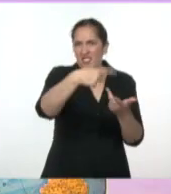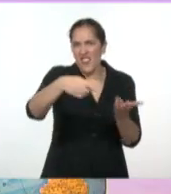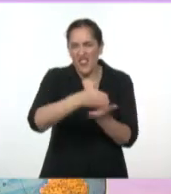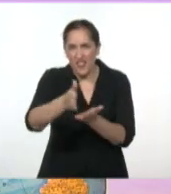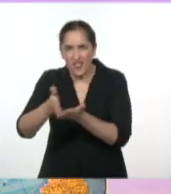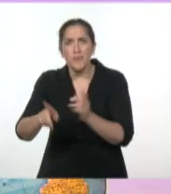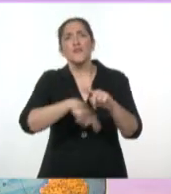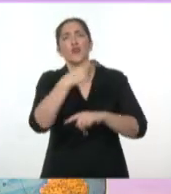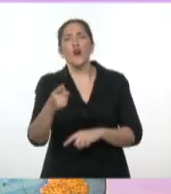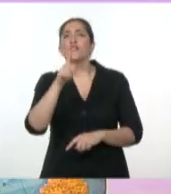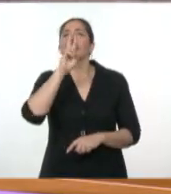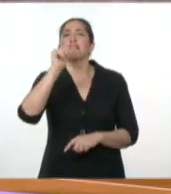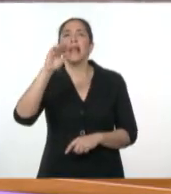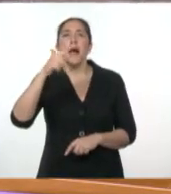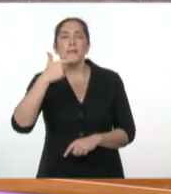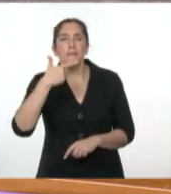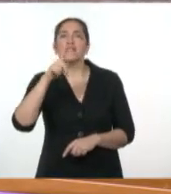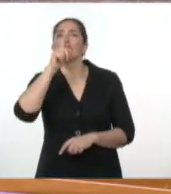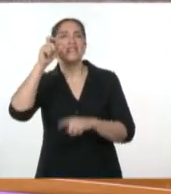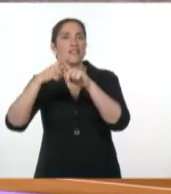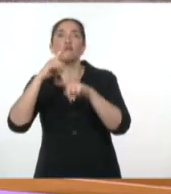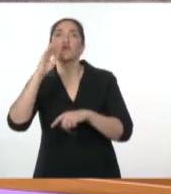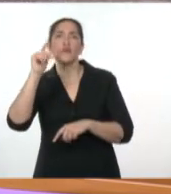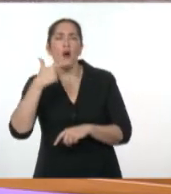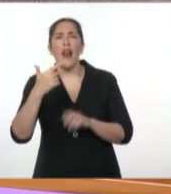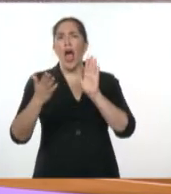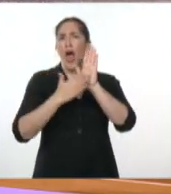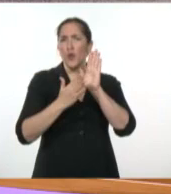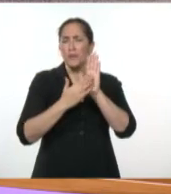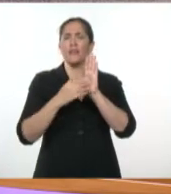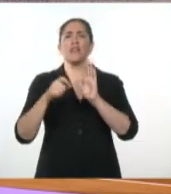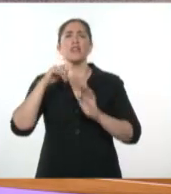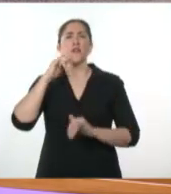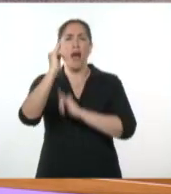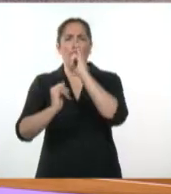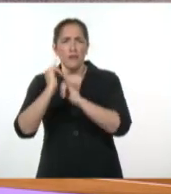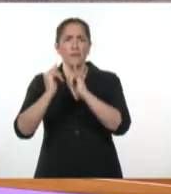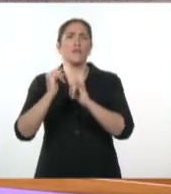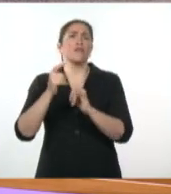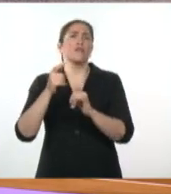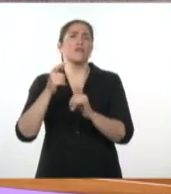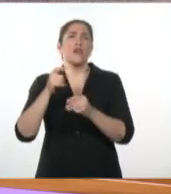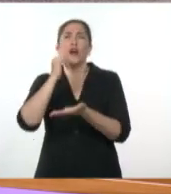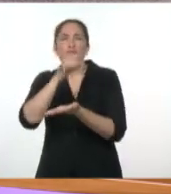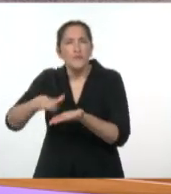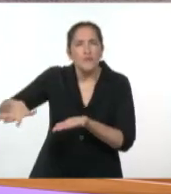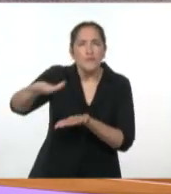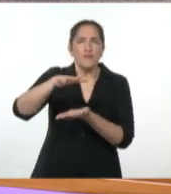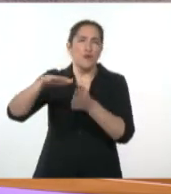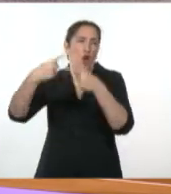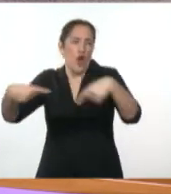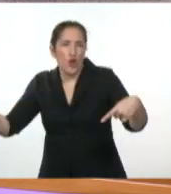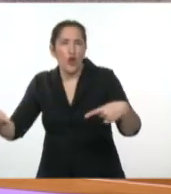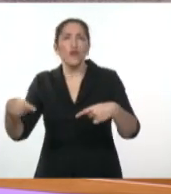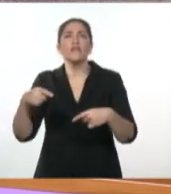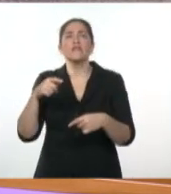decir, esas secuencias que pueden ser la argumentativa, expositiva, descriptiva y narrativa, entre otras, que